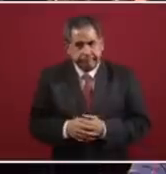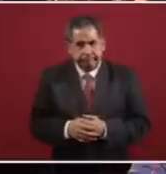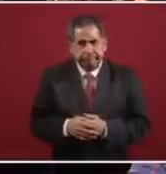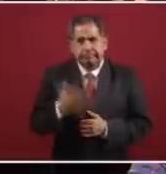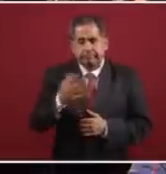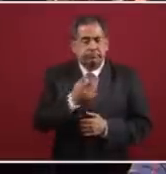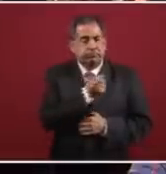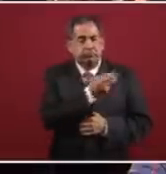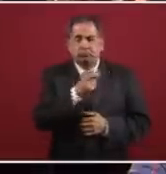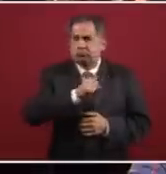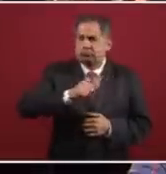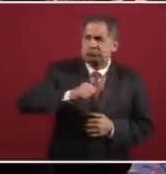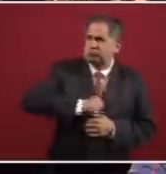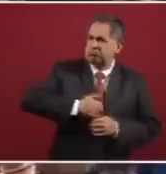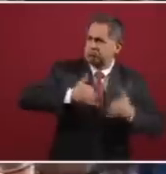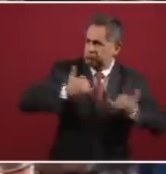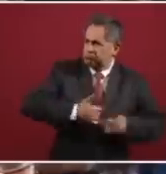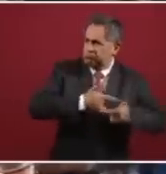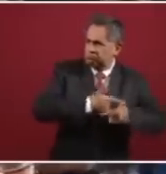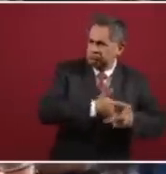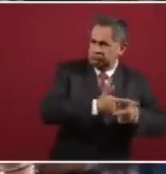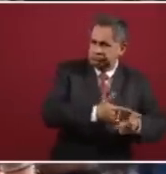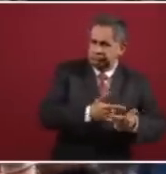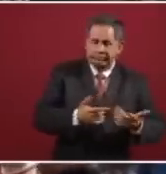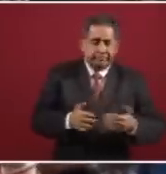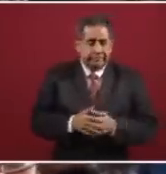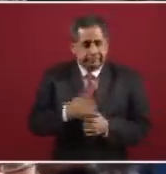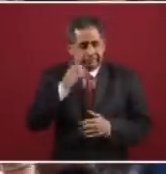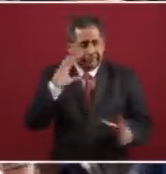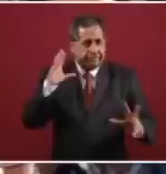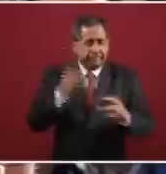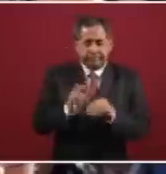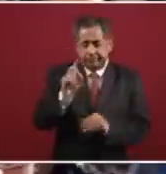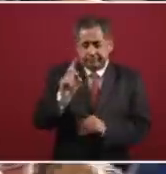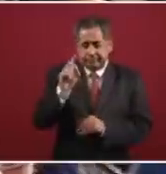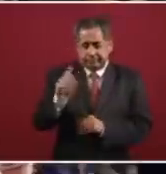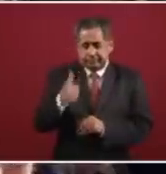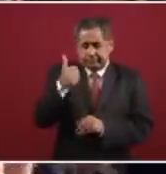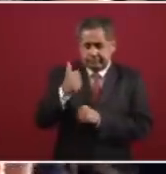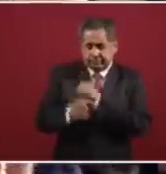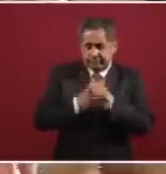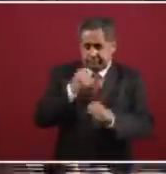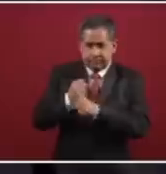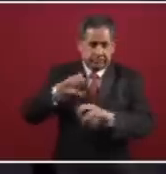hay resistencias. Es que fueron 36 años